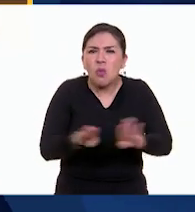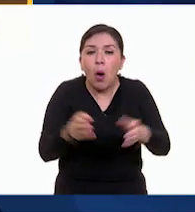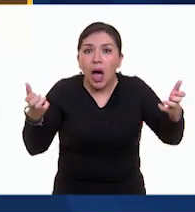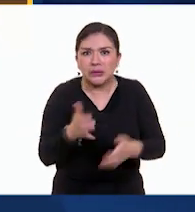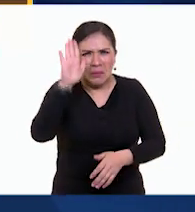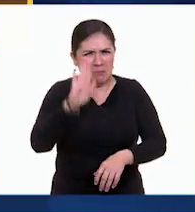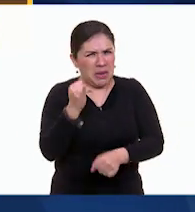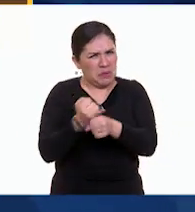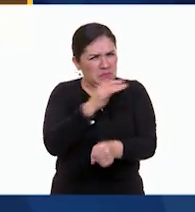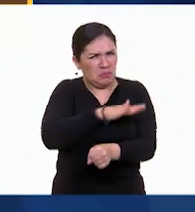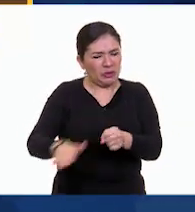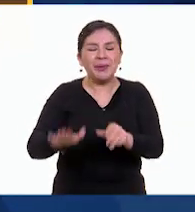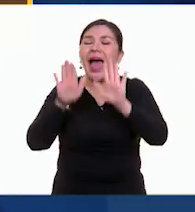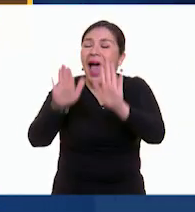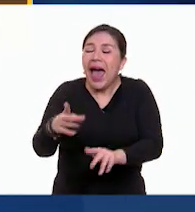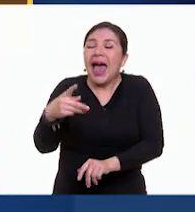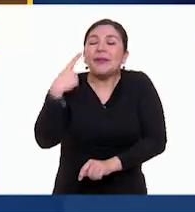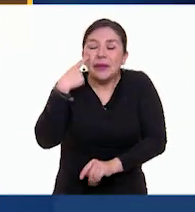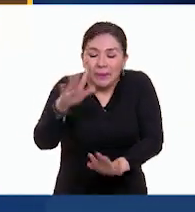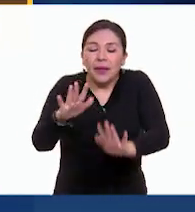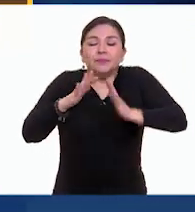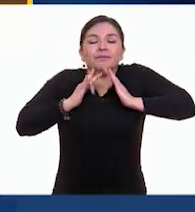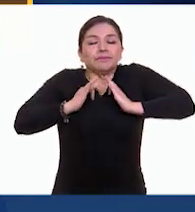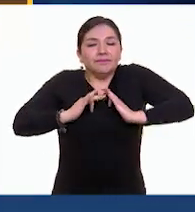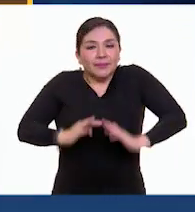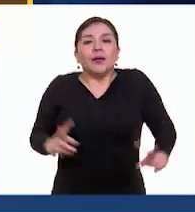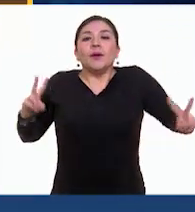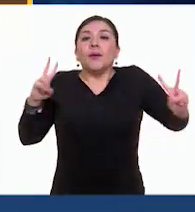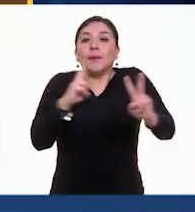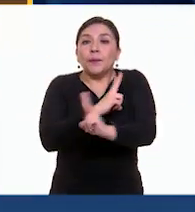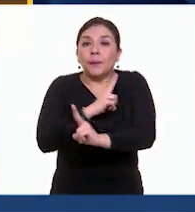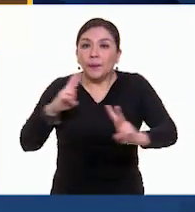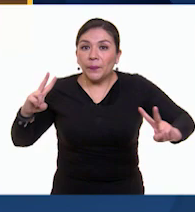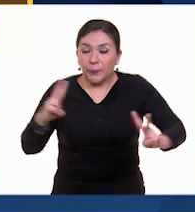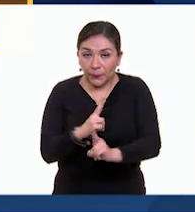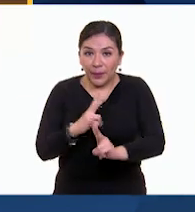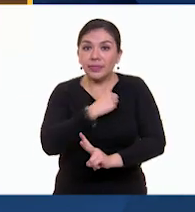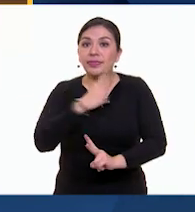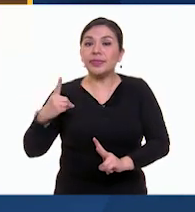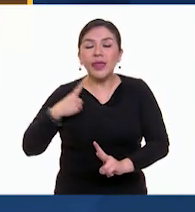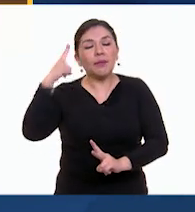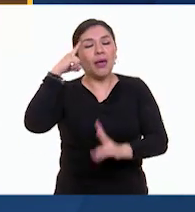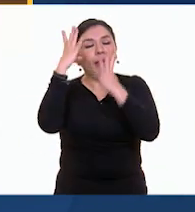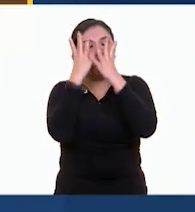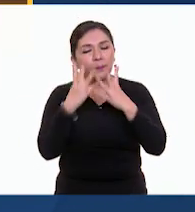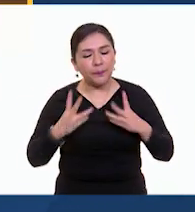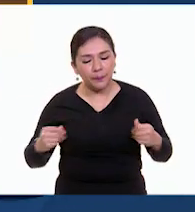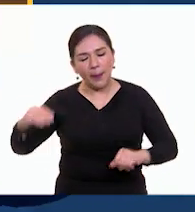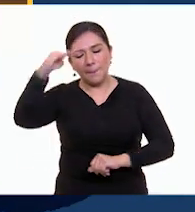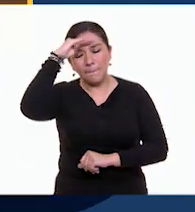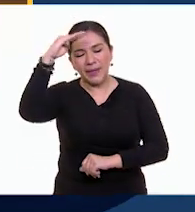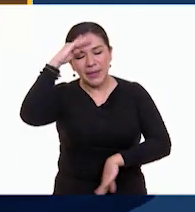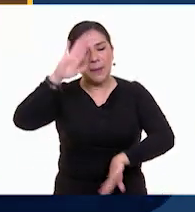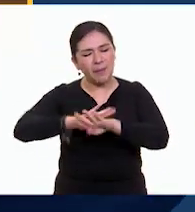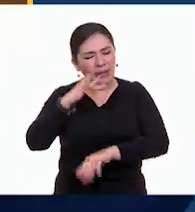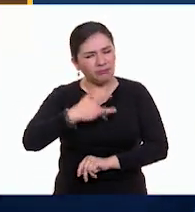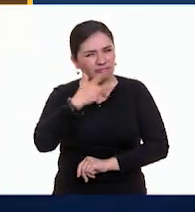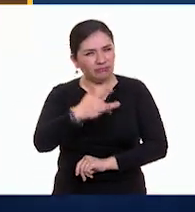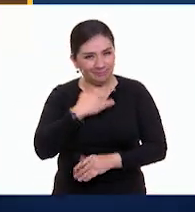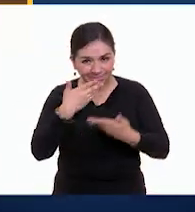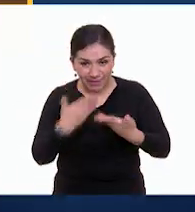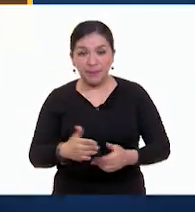parece imposible. A ver, Agustín, respira. Hay que mantener la calma para pensar con mente